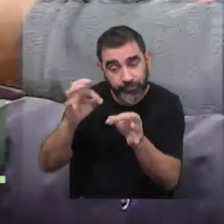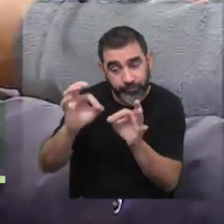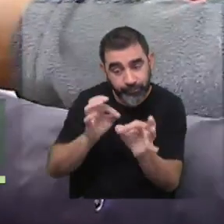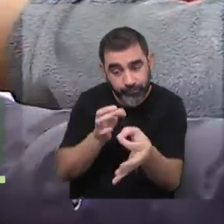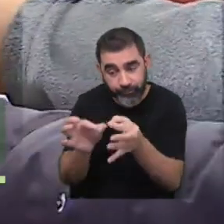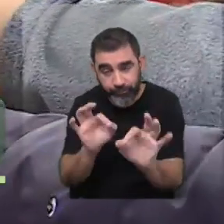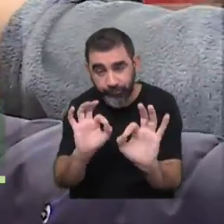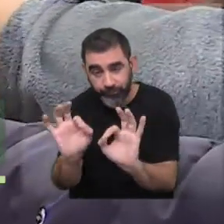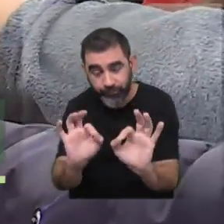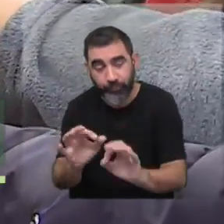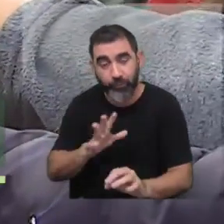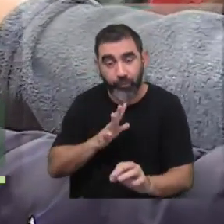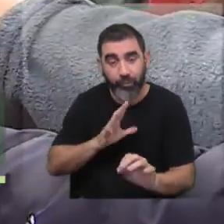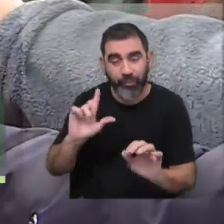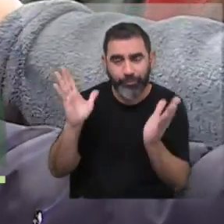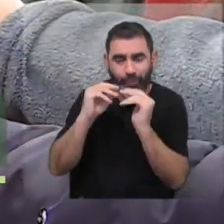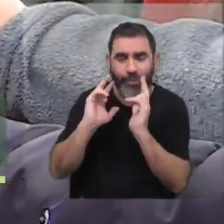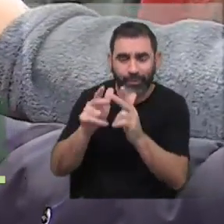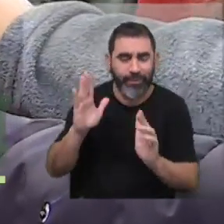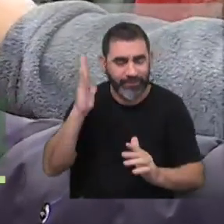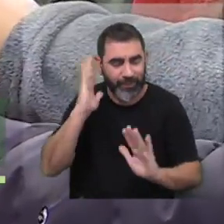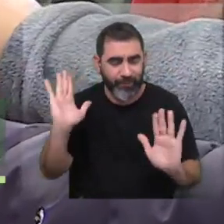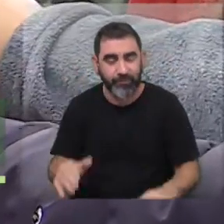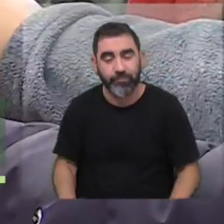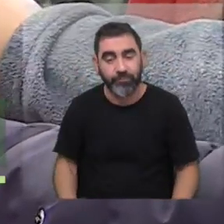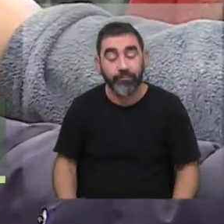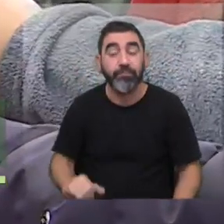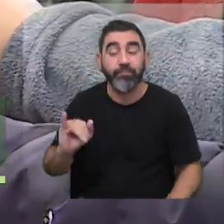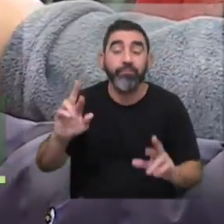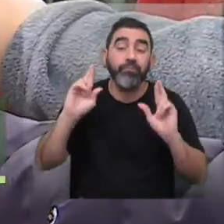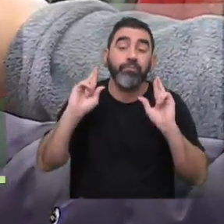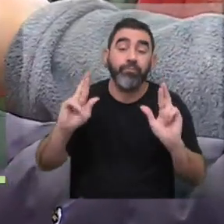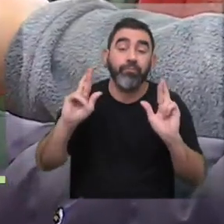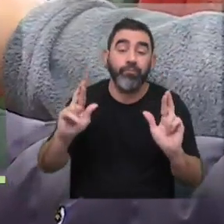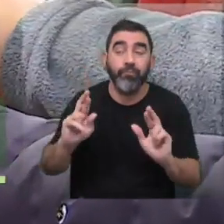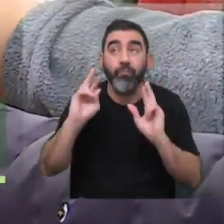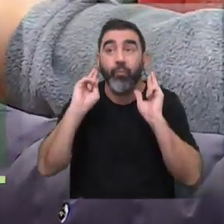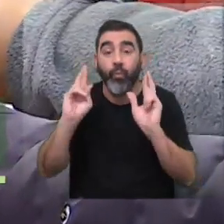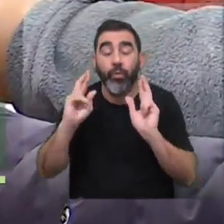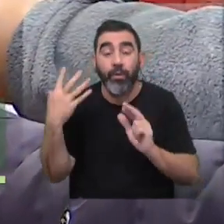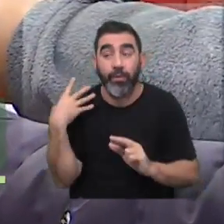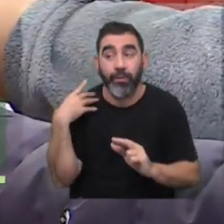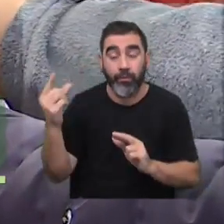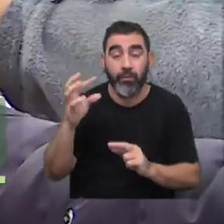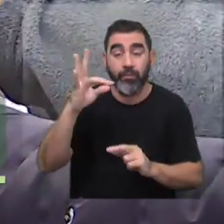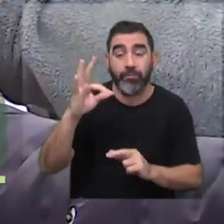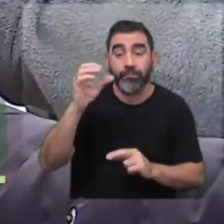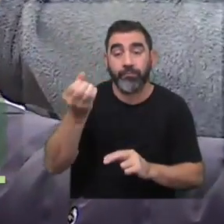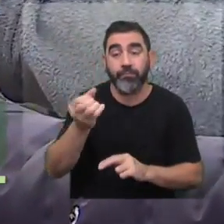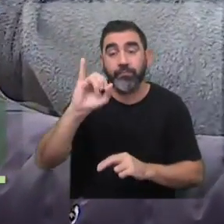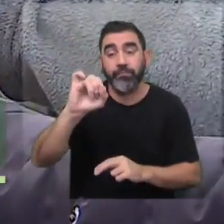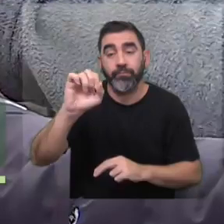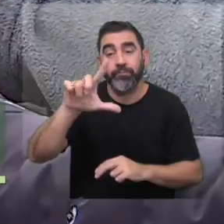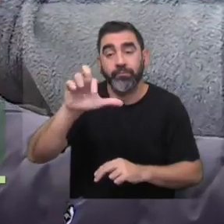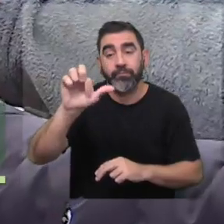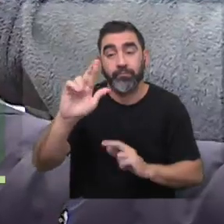eh todavía no se está en condiciones de saber eso Por supuesto la esperanza es que y el director Tyler lo dijo ayer es que no